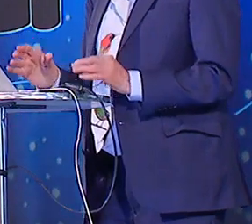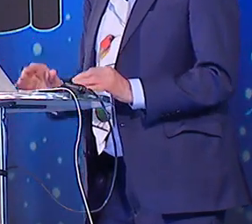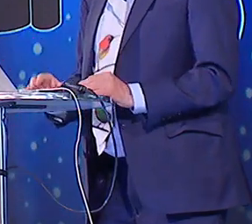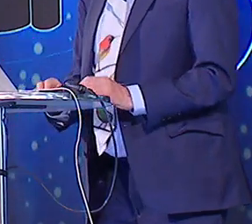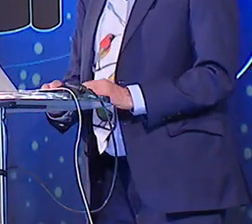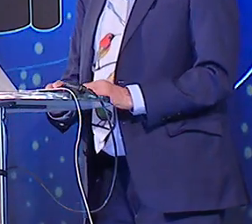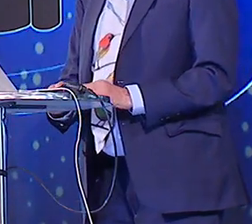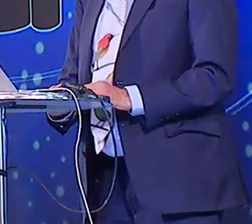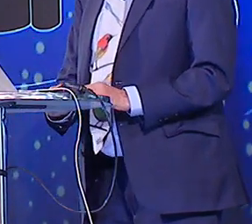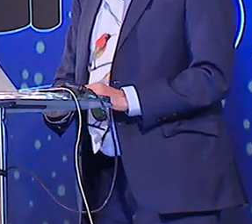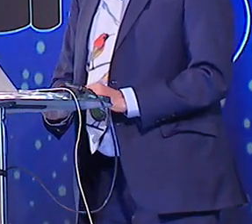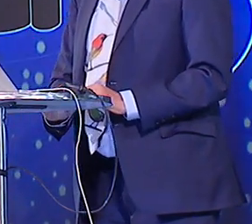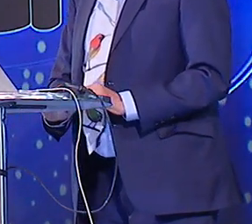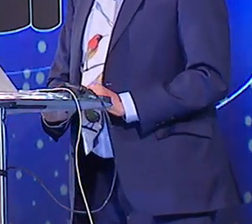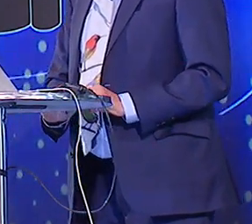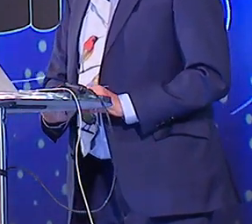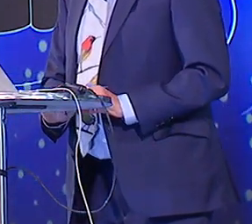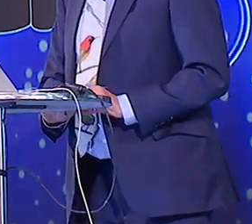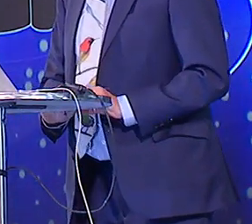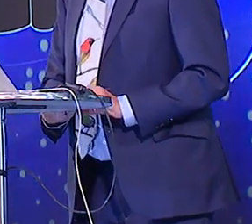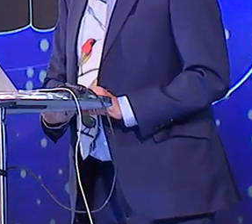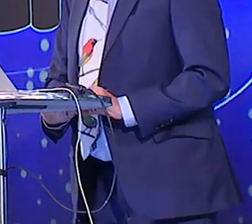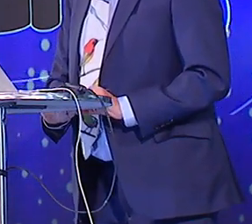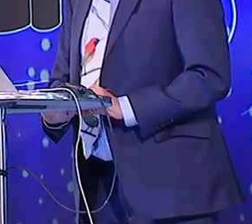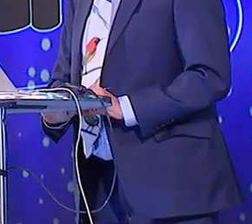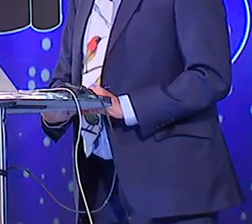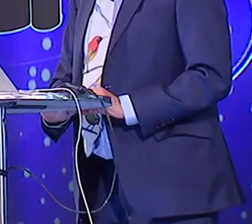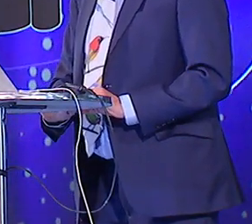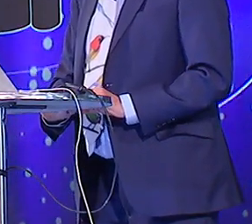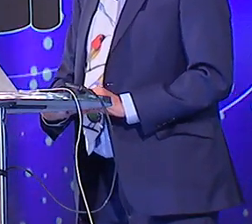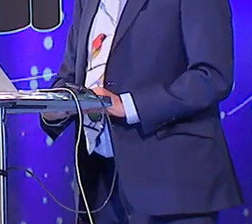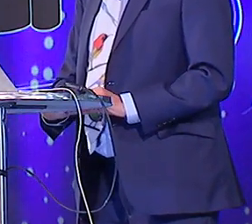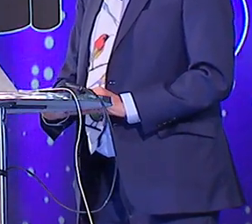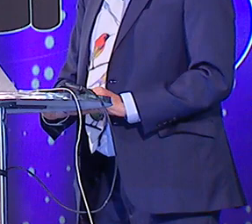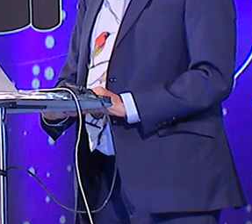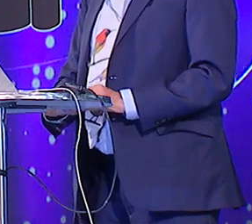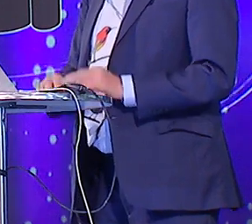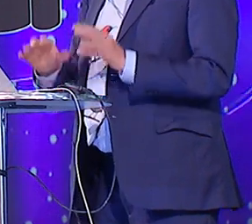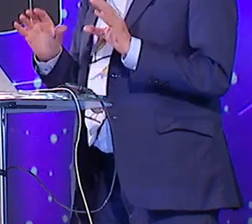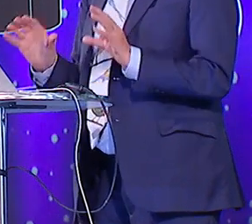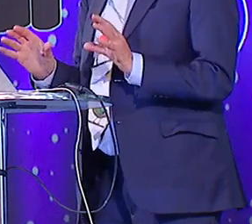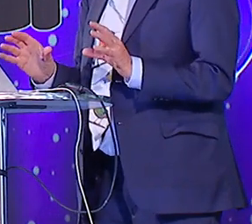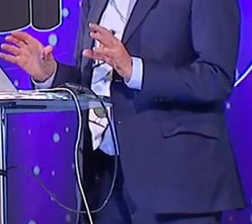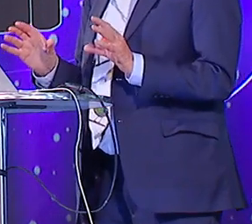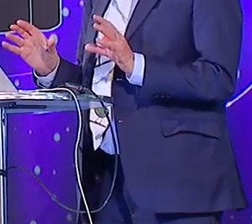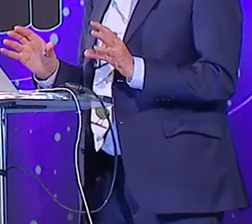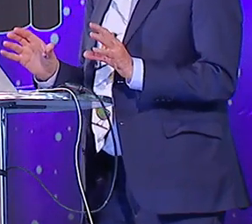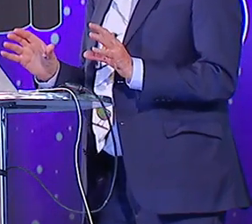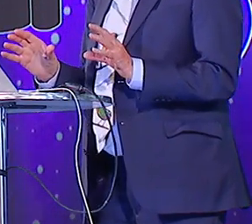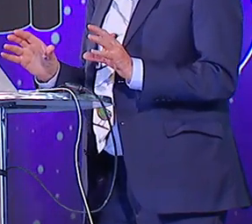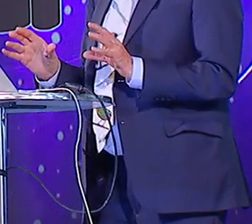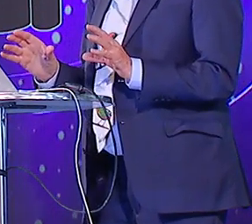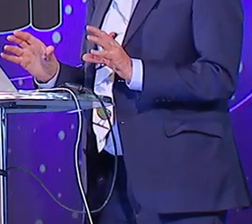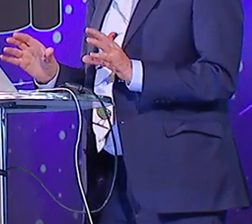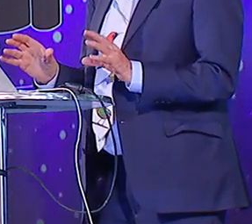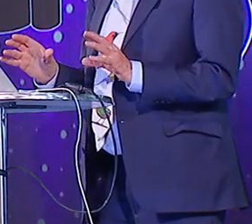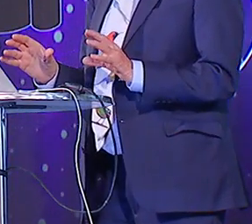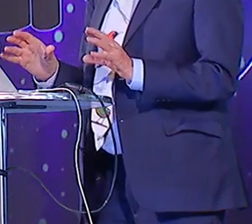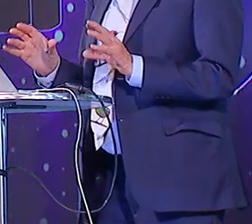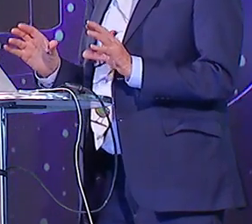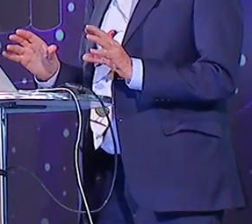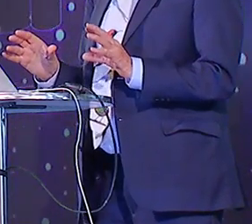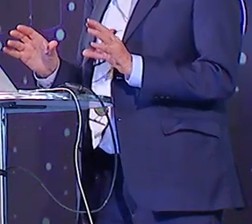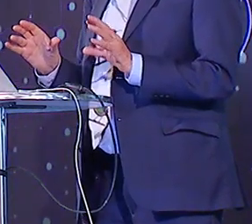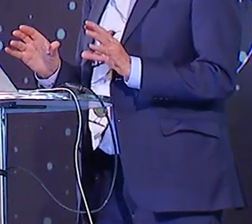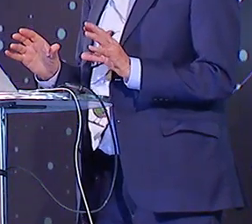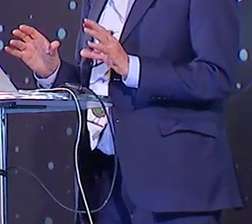dos casos? Probablemente es lo que identificó Immanuel Kant como la prohibición contra usar a una